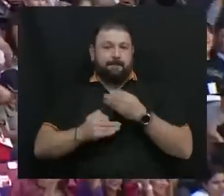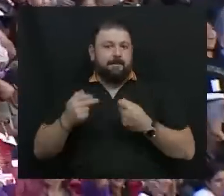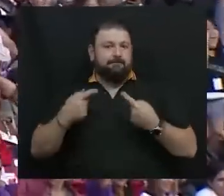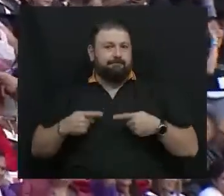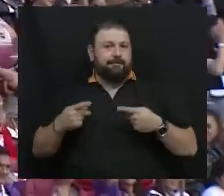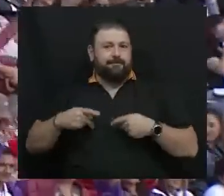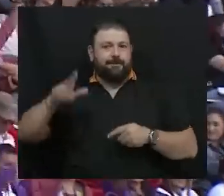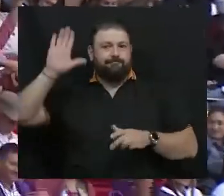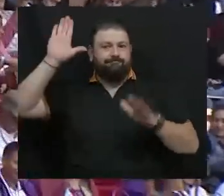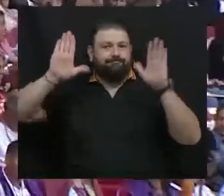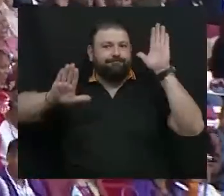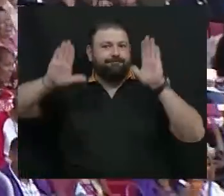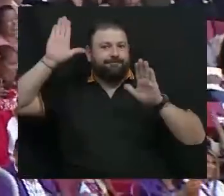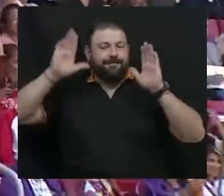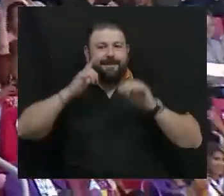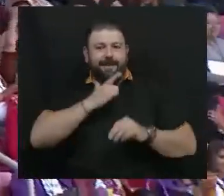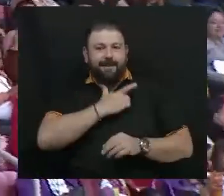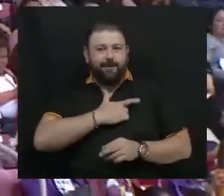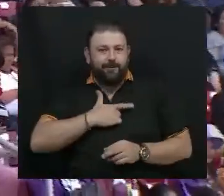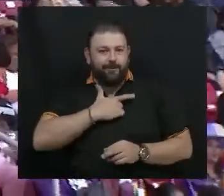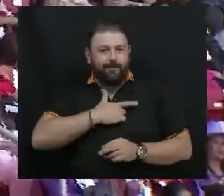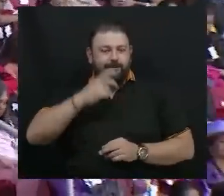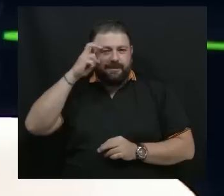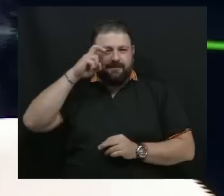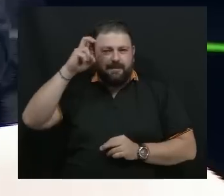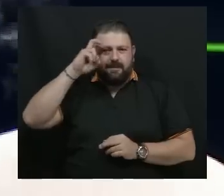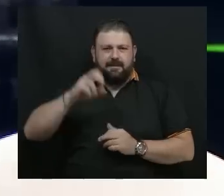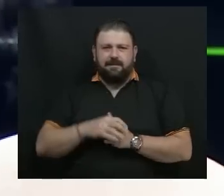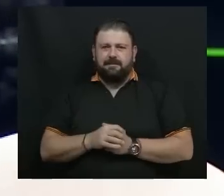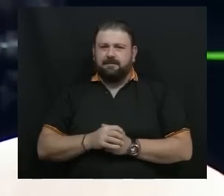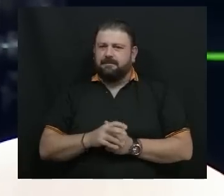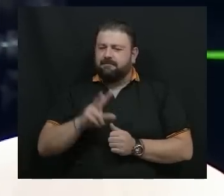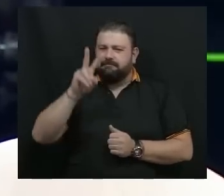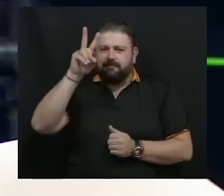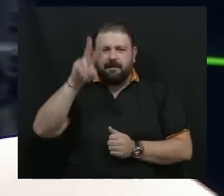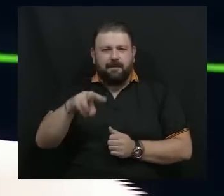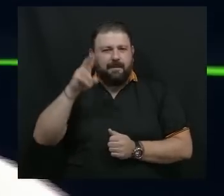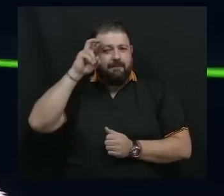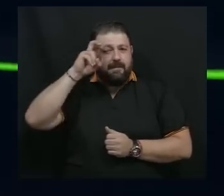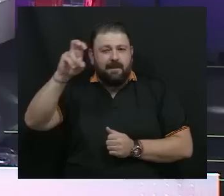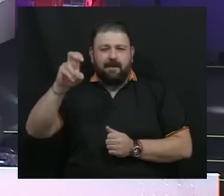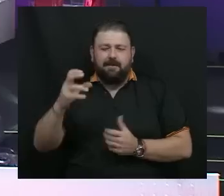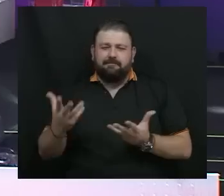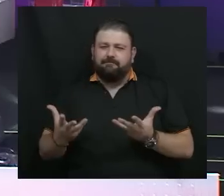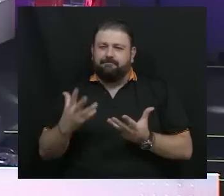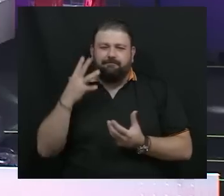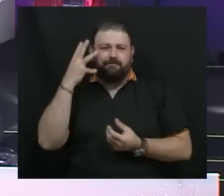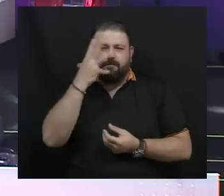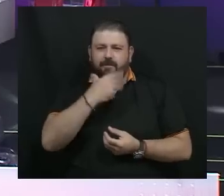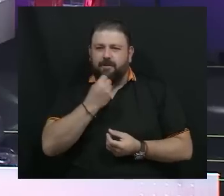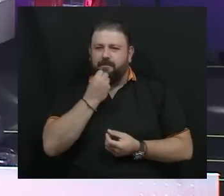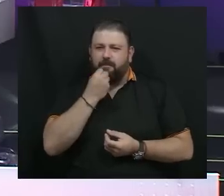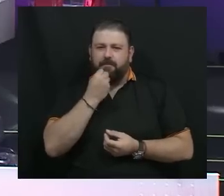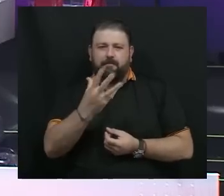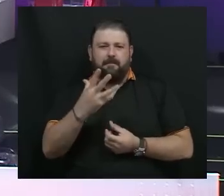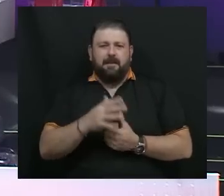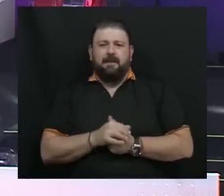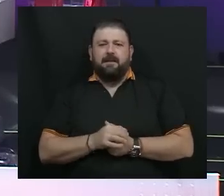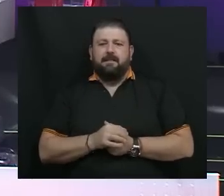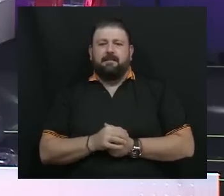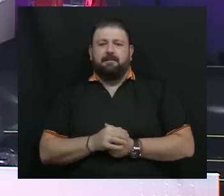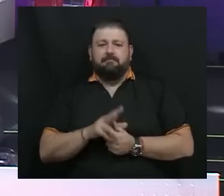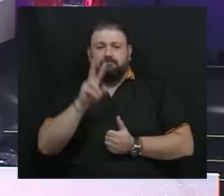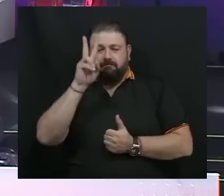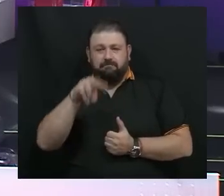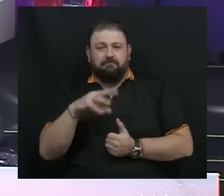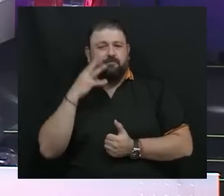Las dos. Amigos, viajar es lo máximo, ¿sí o no, Lina? Los viajes es una